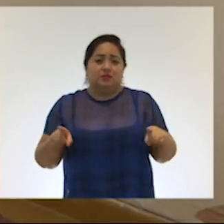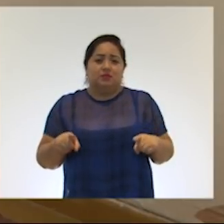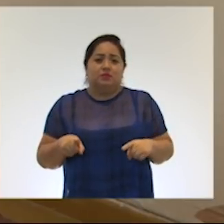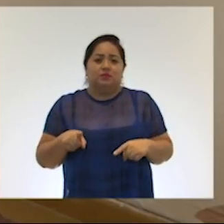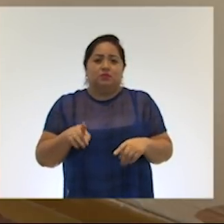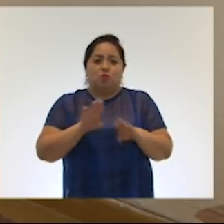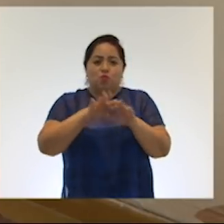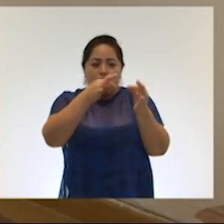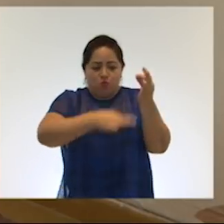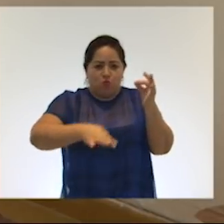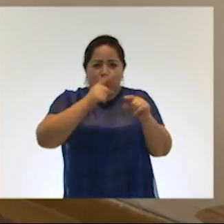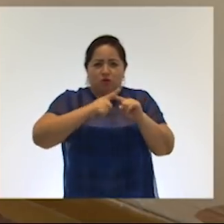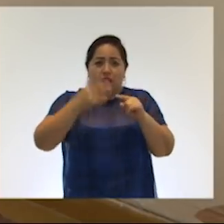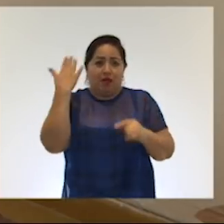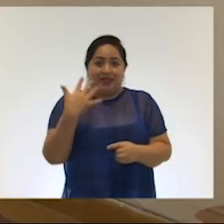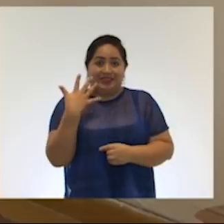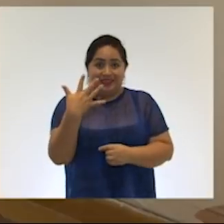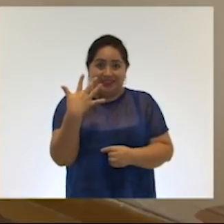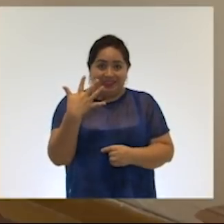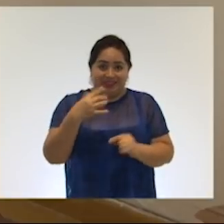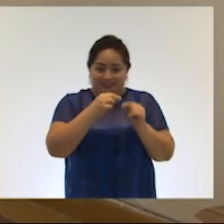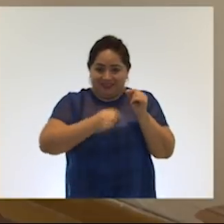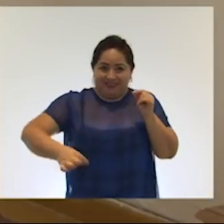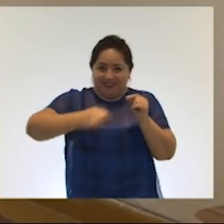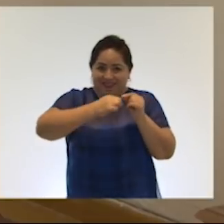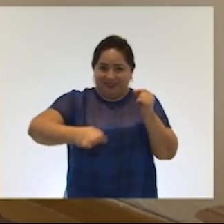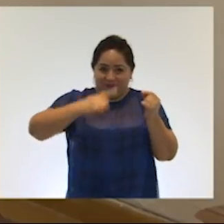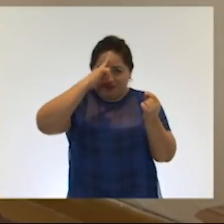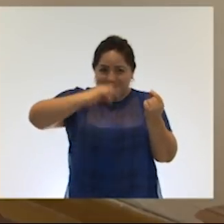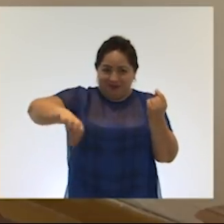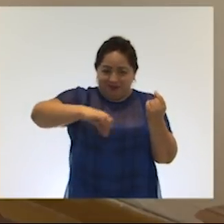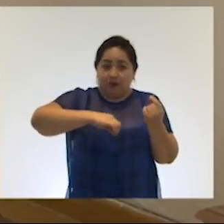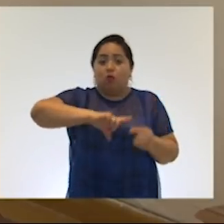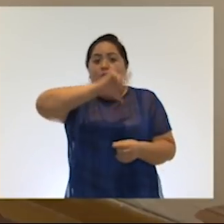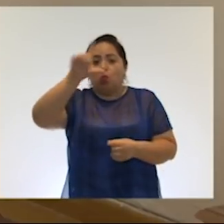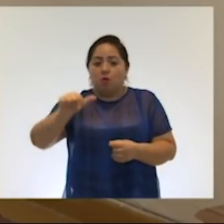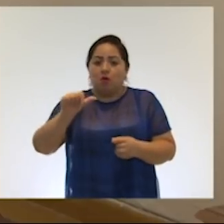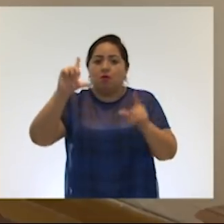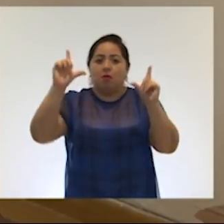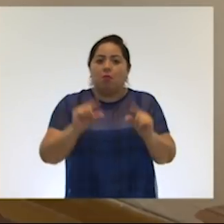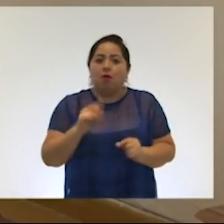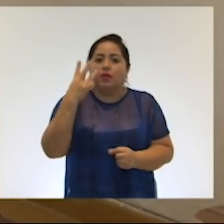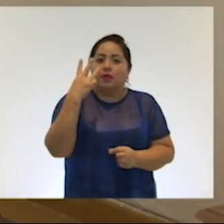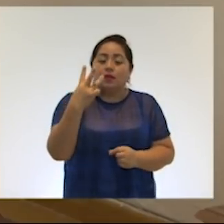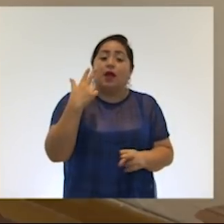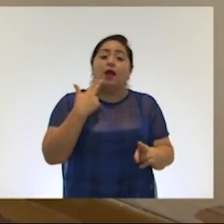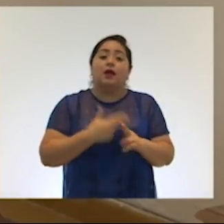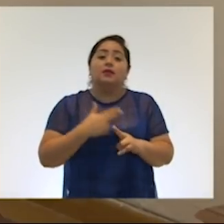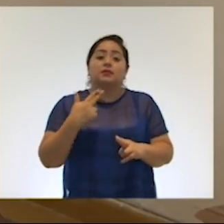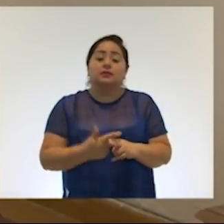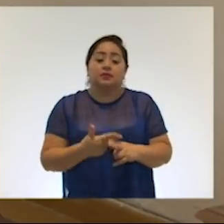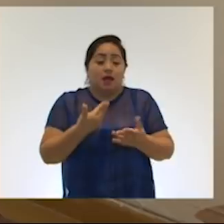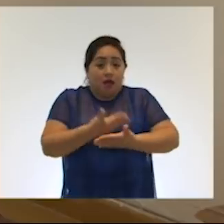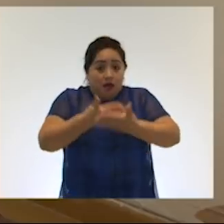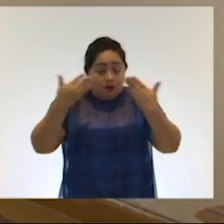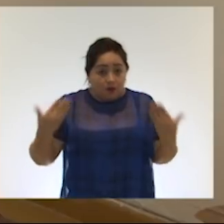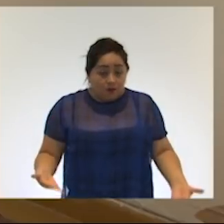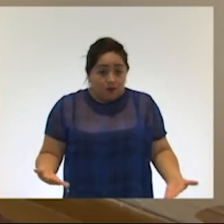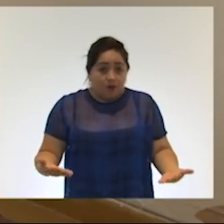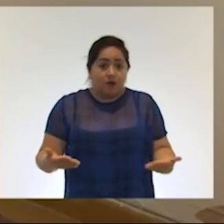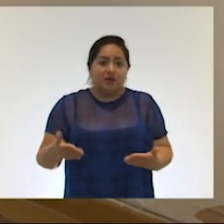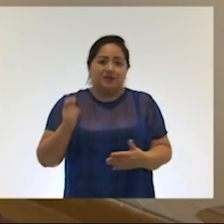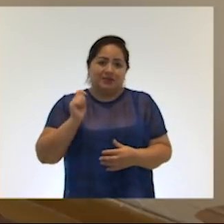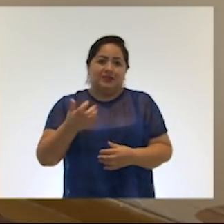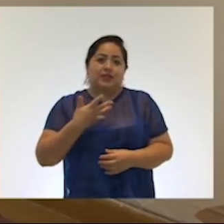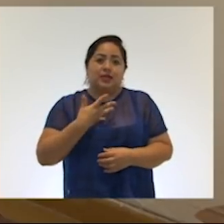número de cuerdas. Tuvo 5 cuerdas, después tuvo 3 cuerdas hasta llegar a la actual,